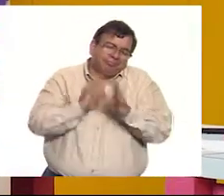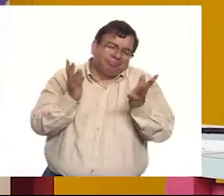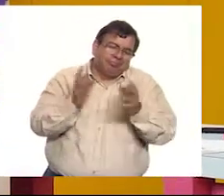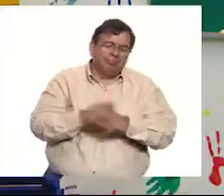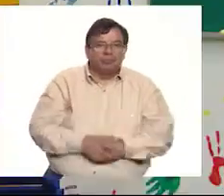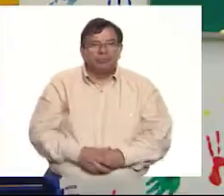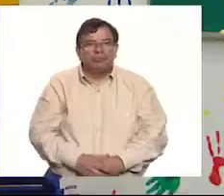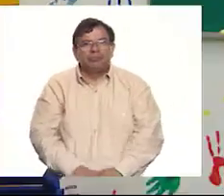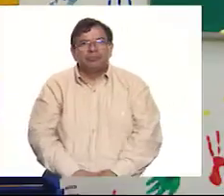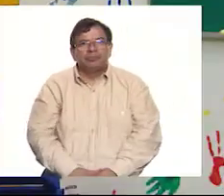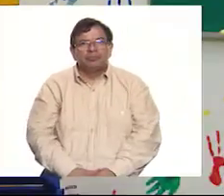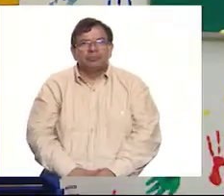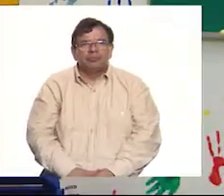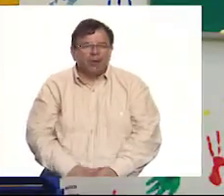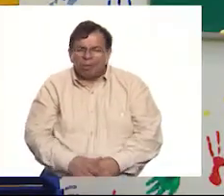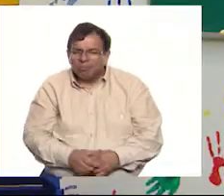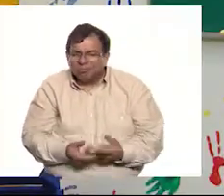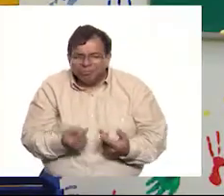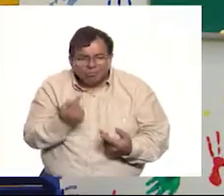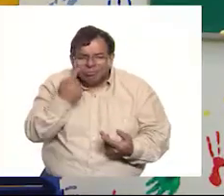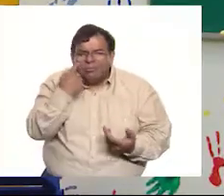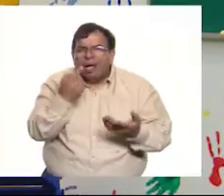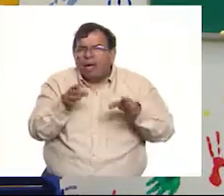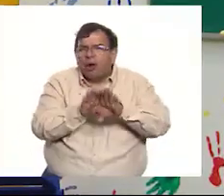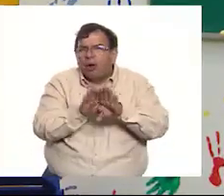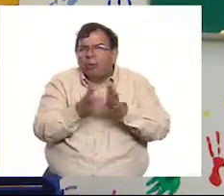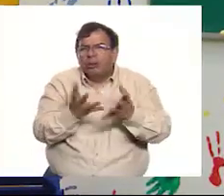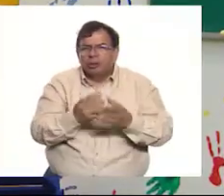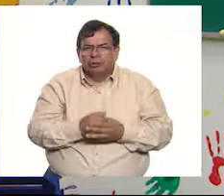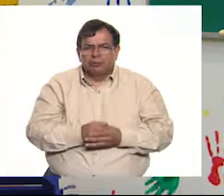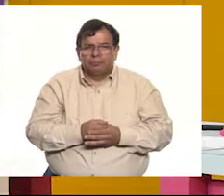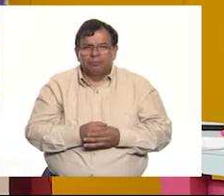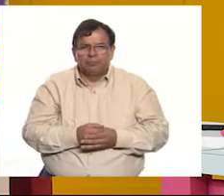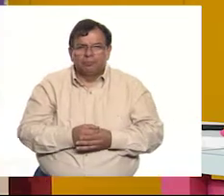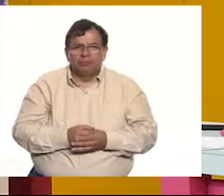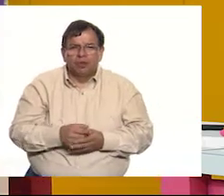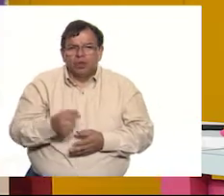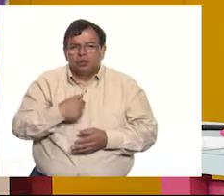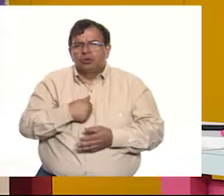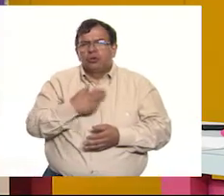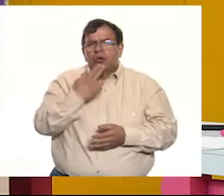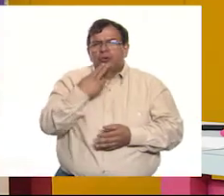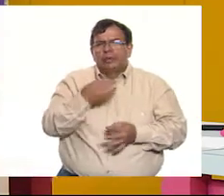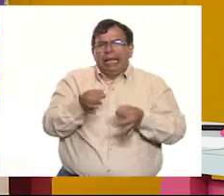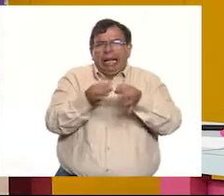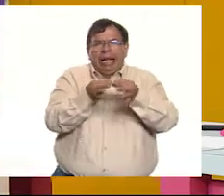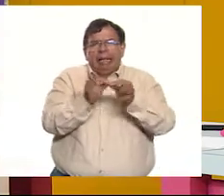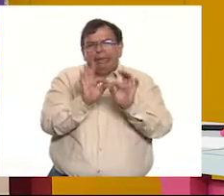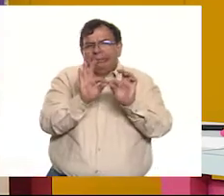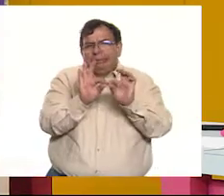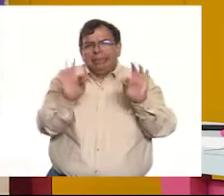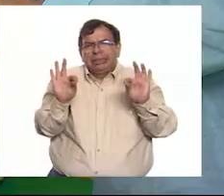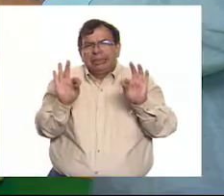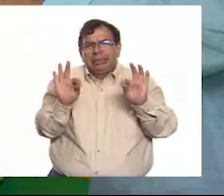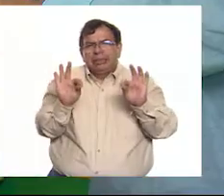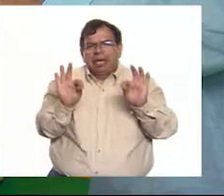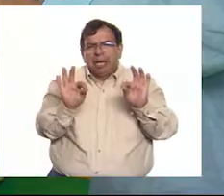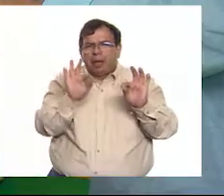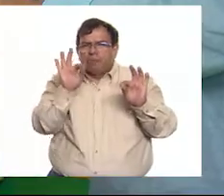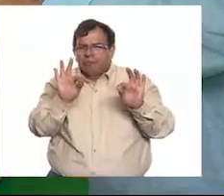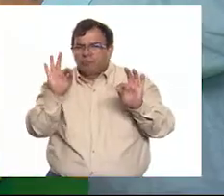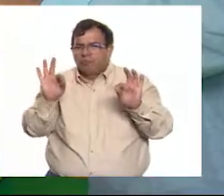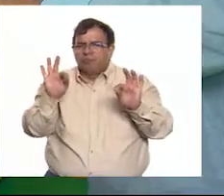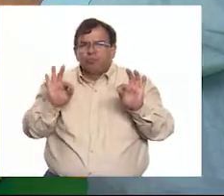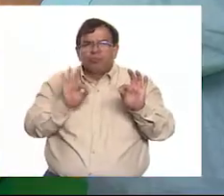Pues justamente, ¿cómo lo estás haciendo tú, Pilar? Ah, pues yo estoy utilizando líneas y